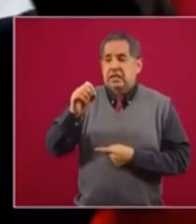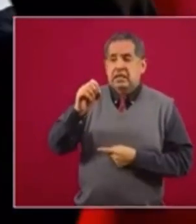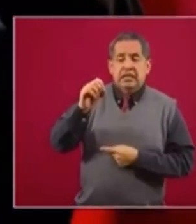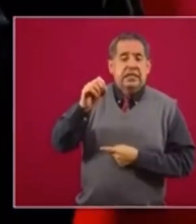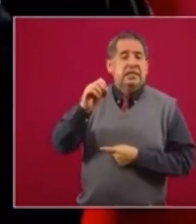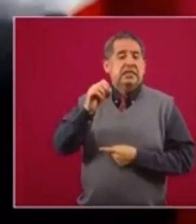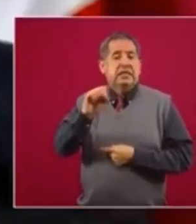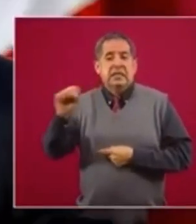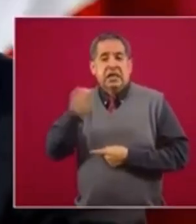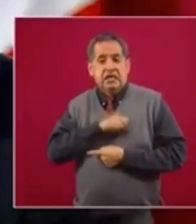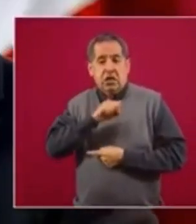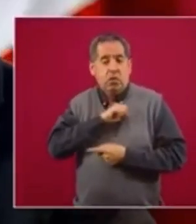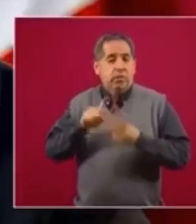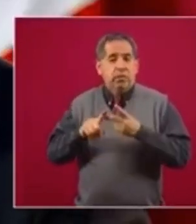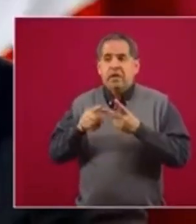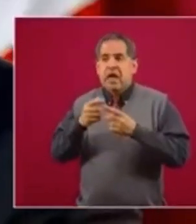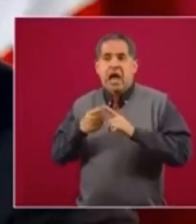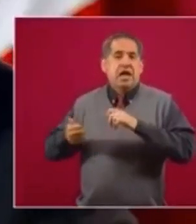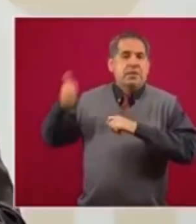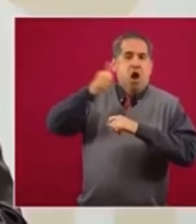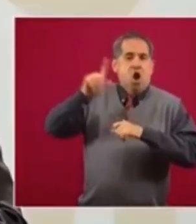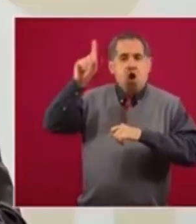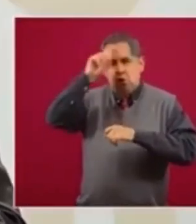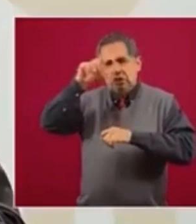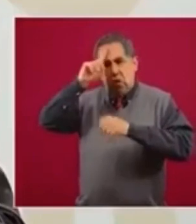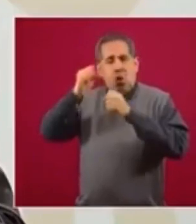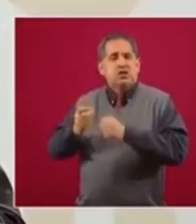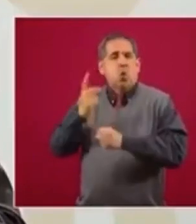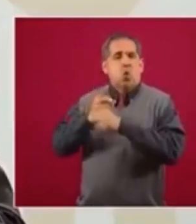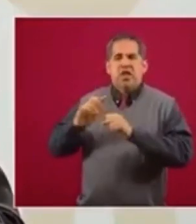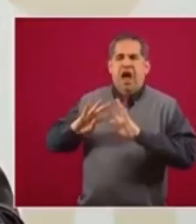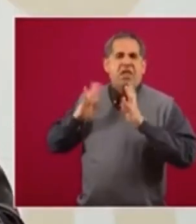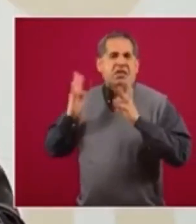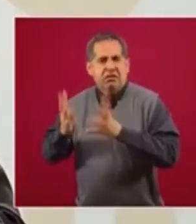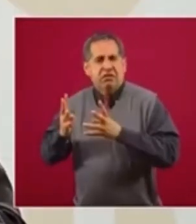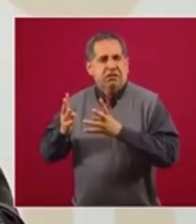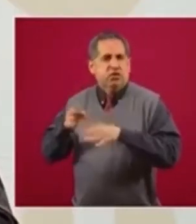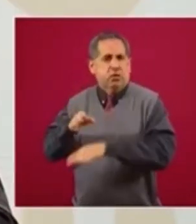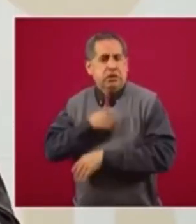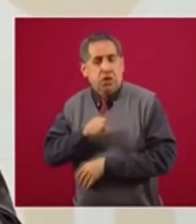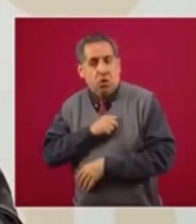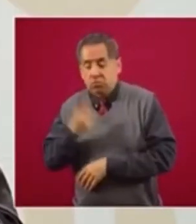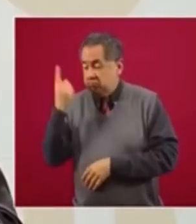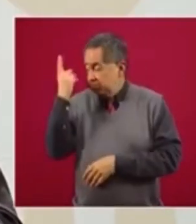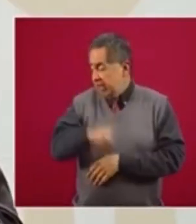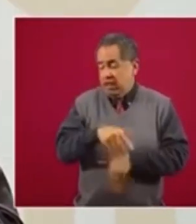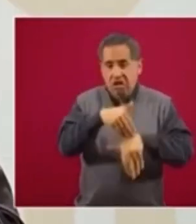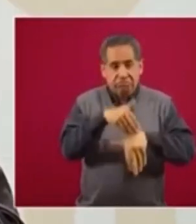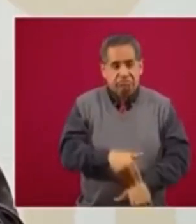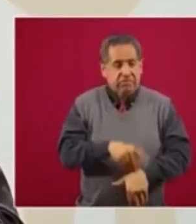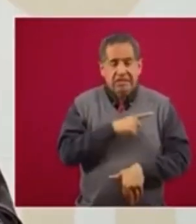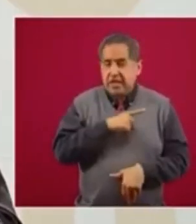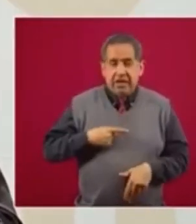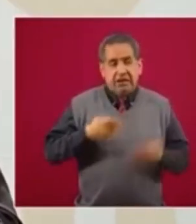todavía superior, que es el Consejo de Salubridad General, ha decretado que se tienen que seguir las instrucciones